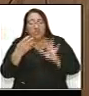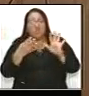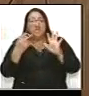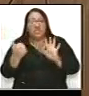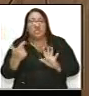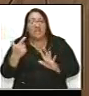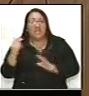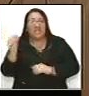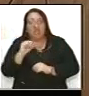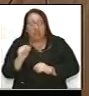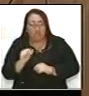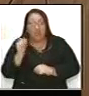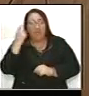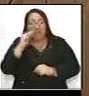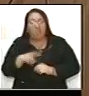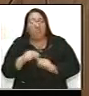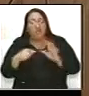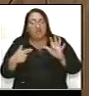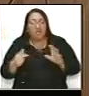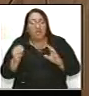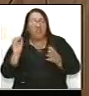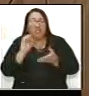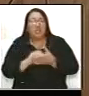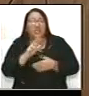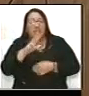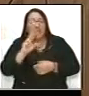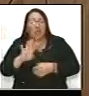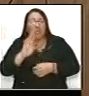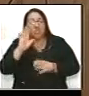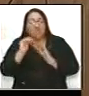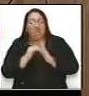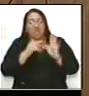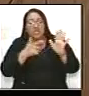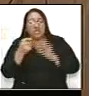43.551.297 soles. Para el 2017, asignó